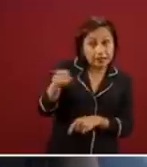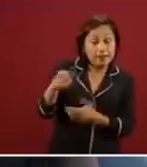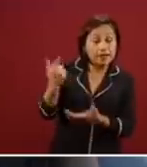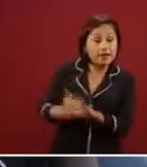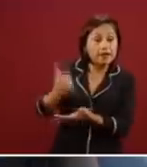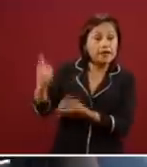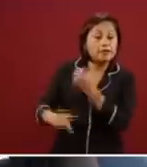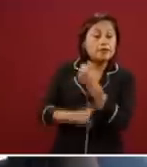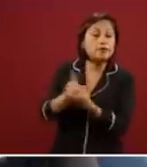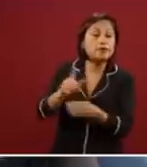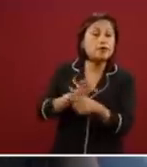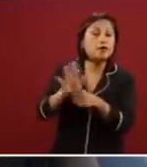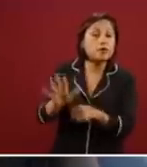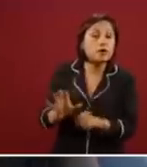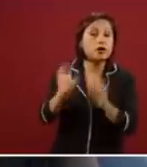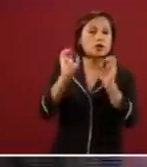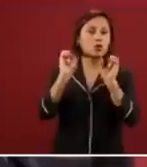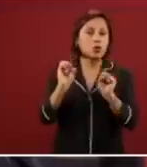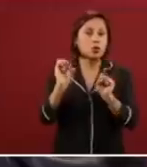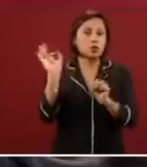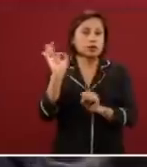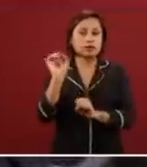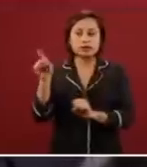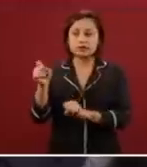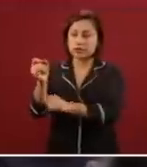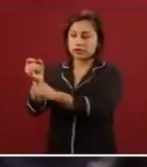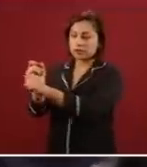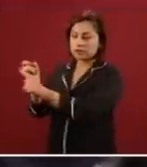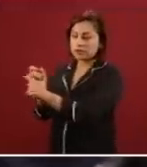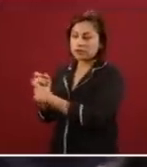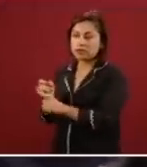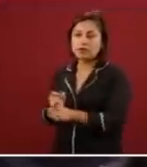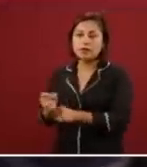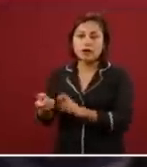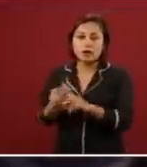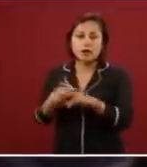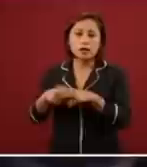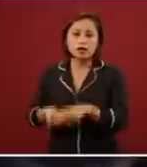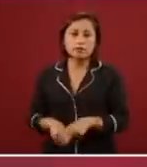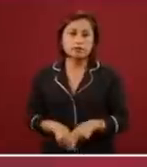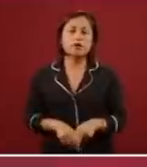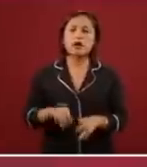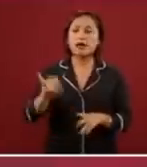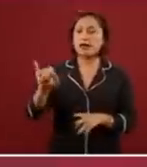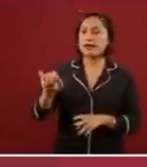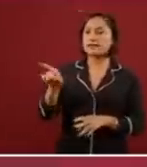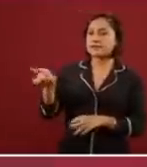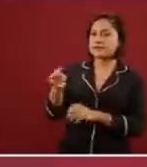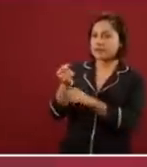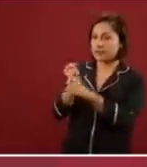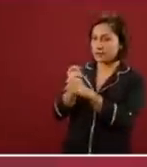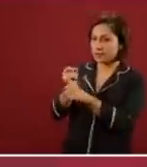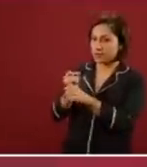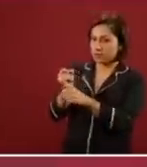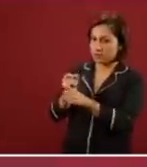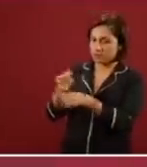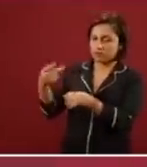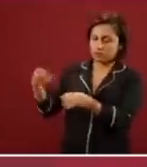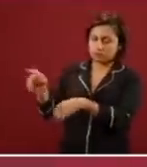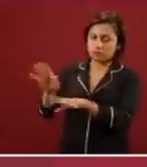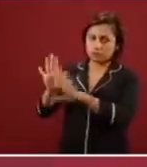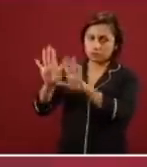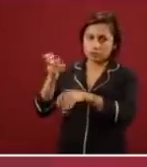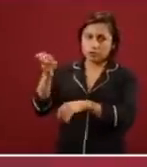esas averiguaciones. Son las averiguaciones, okay, básicamente. Y yo creo que